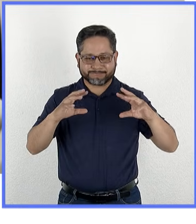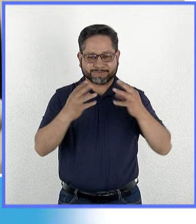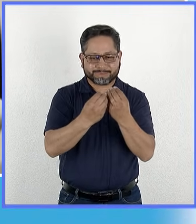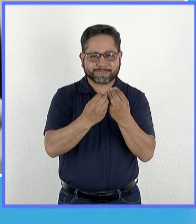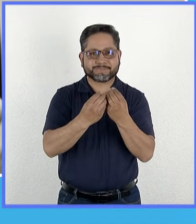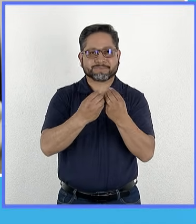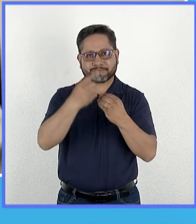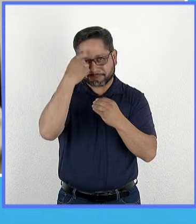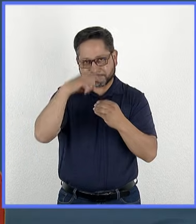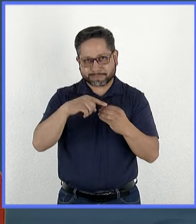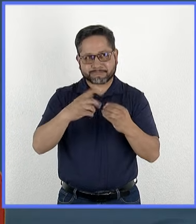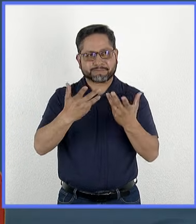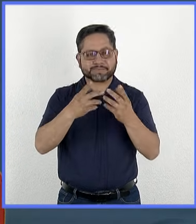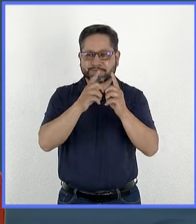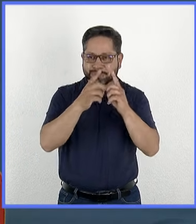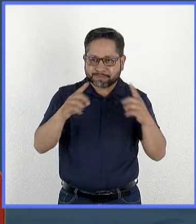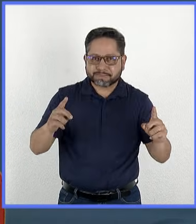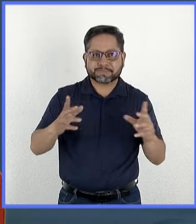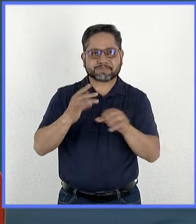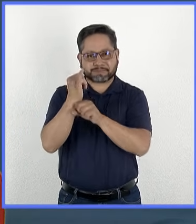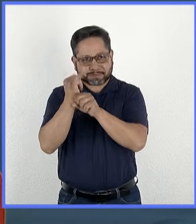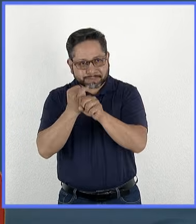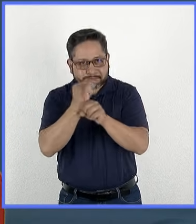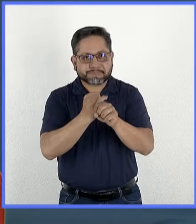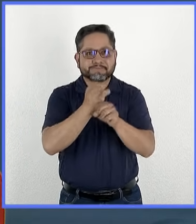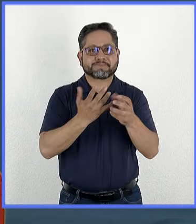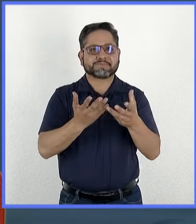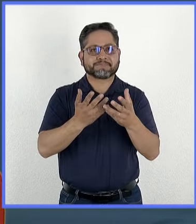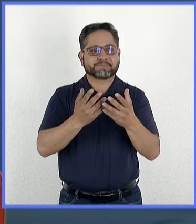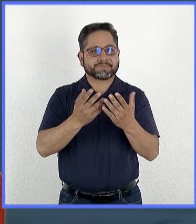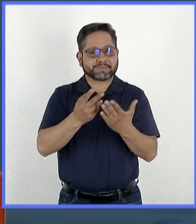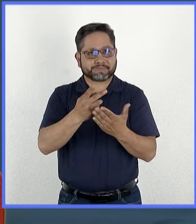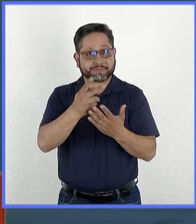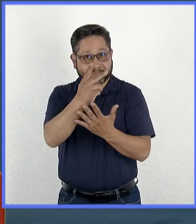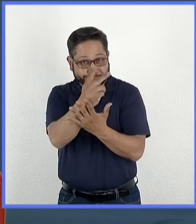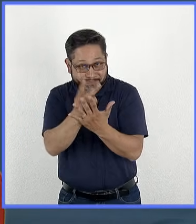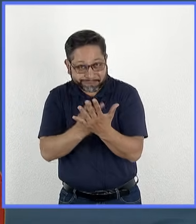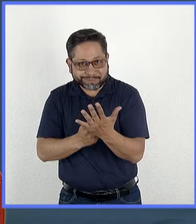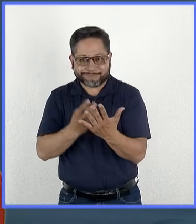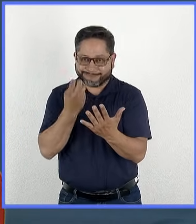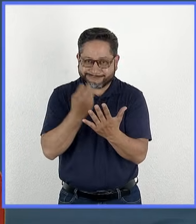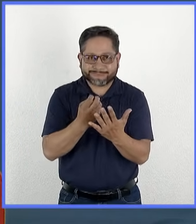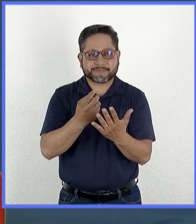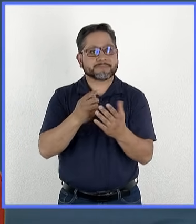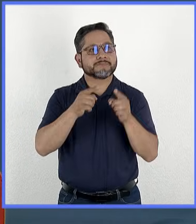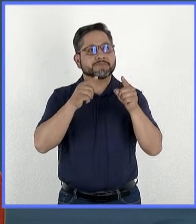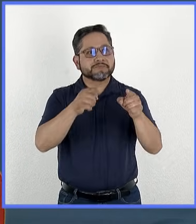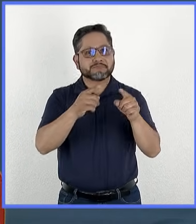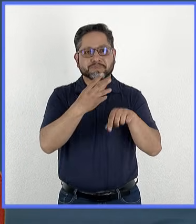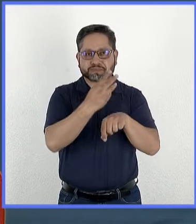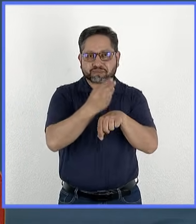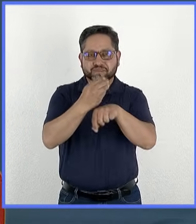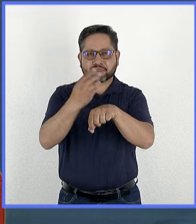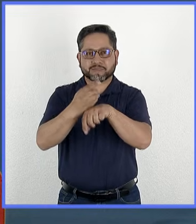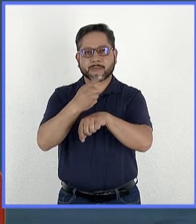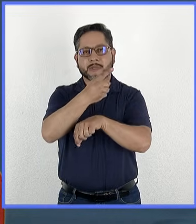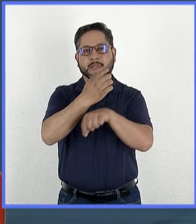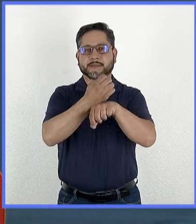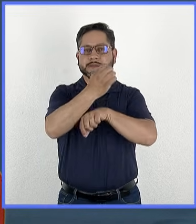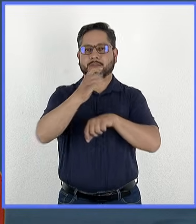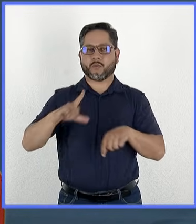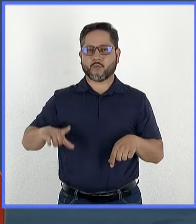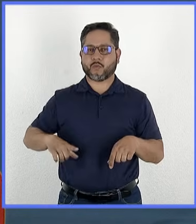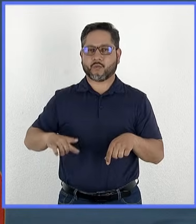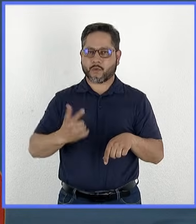en el desarrollo, en los estudios, en la planeación de este tipo de infraestructura, en este caso para el estado de